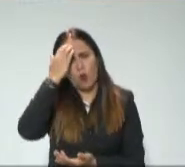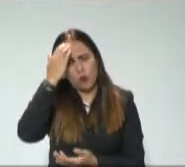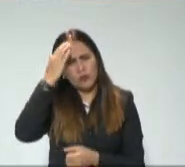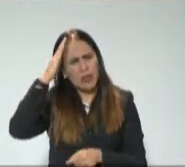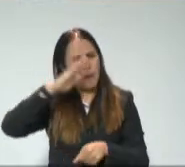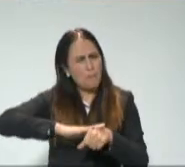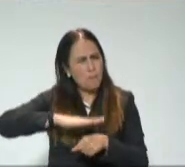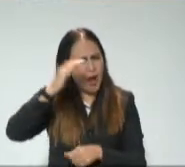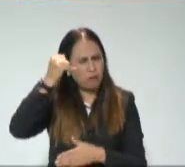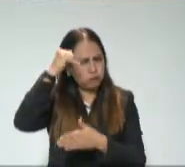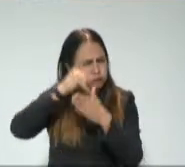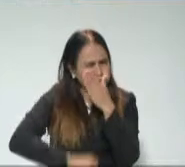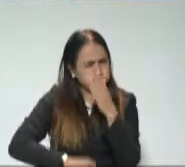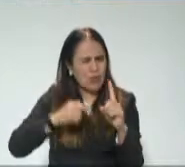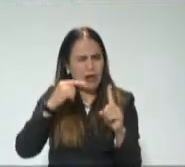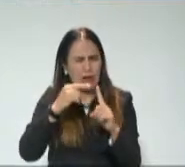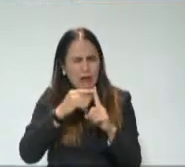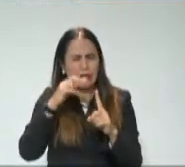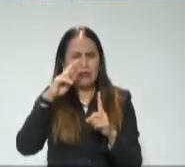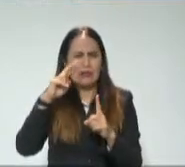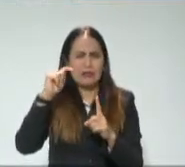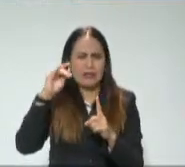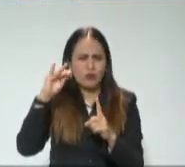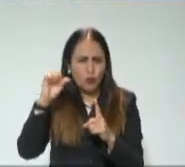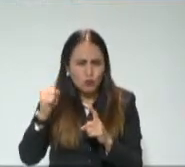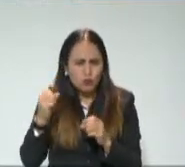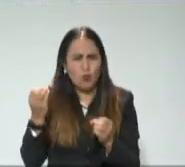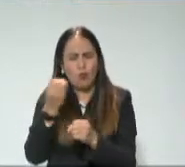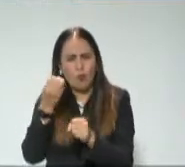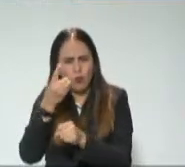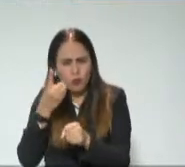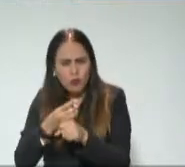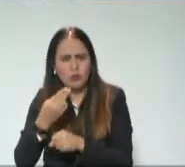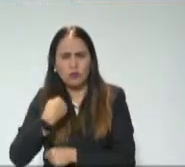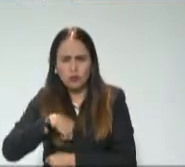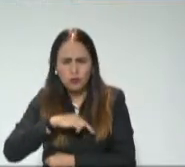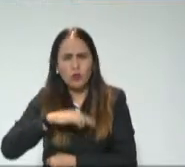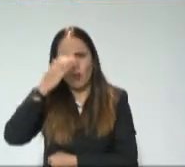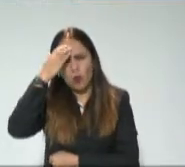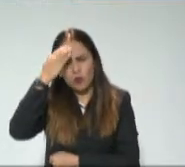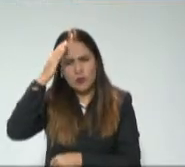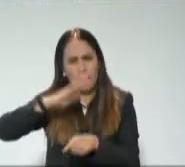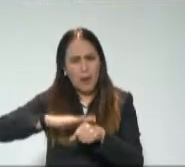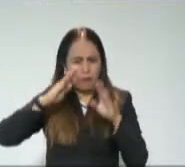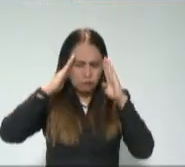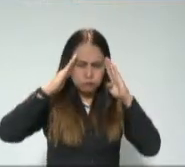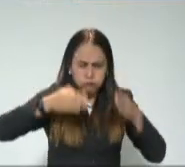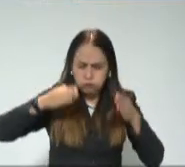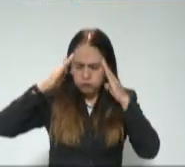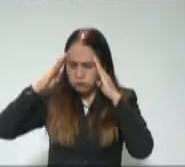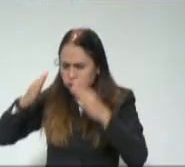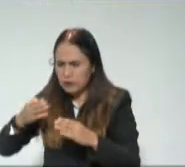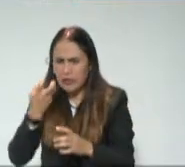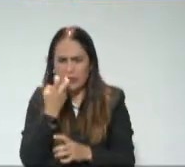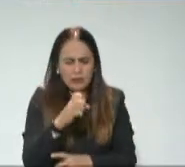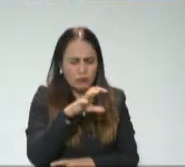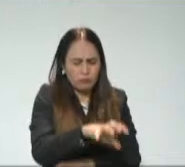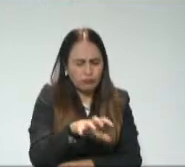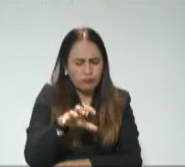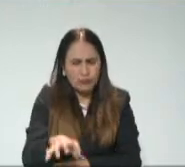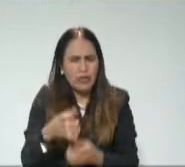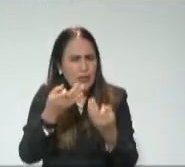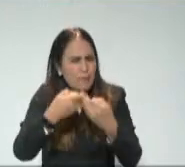los retos tenemos también más conocimiento de las oportunidades y nos va a permitir enfocarnos justamente a reforzar estas áreas que son